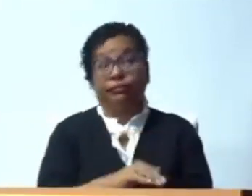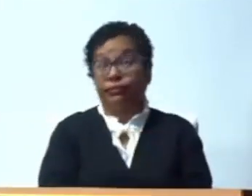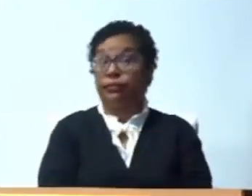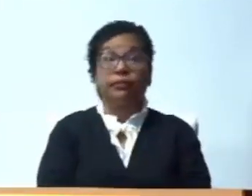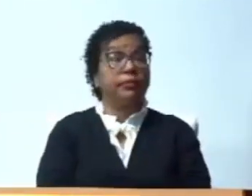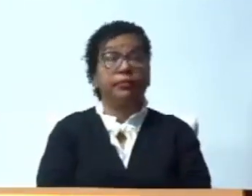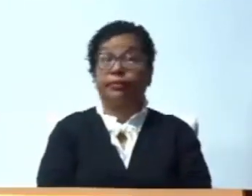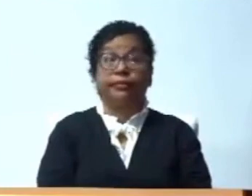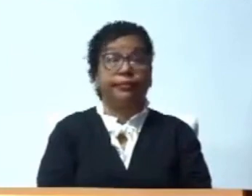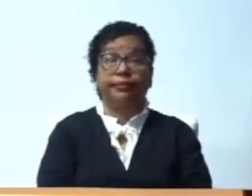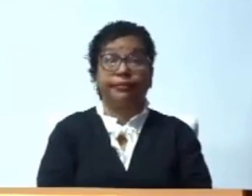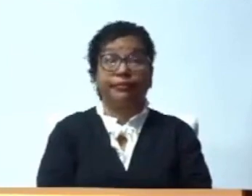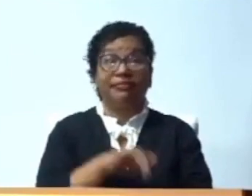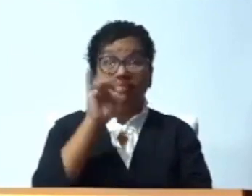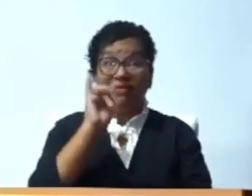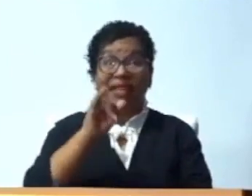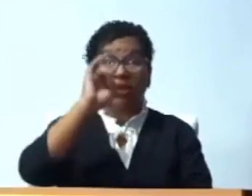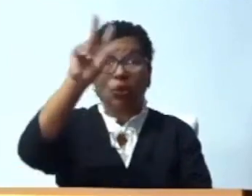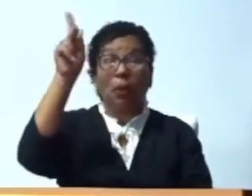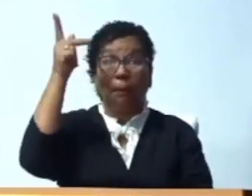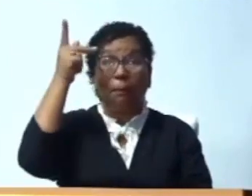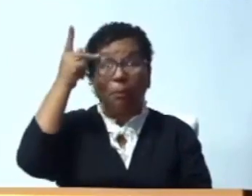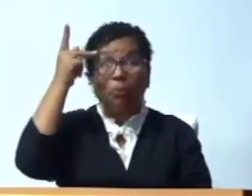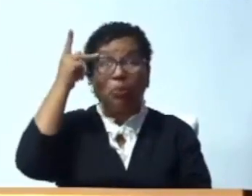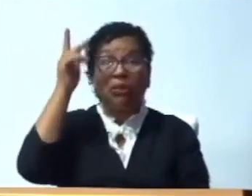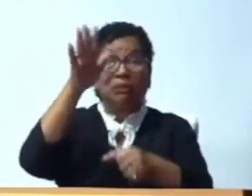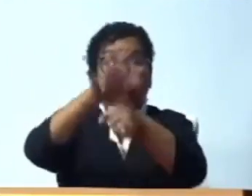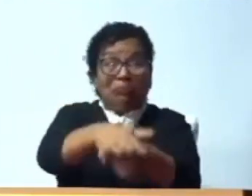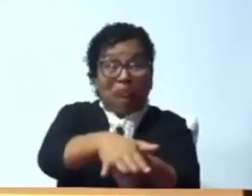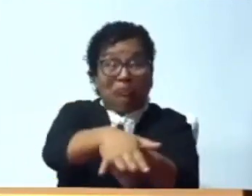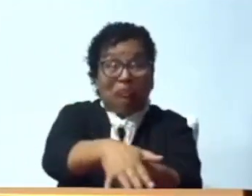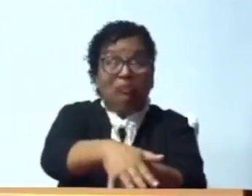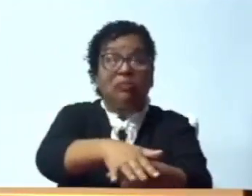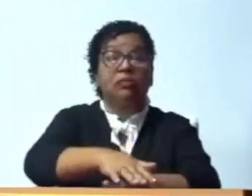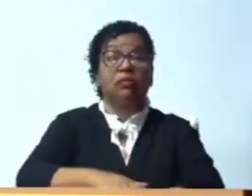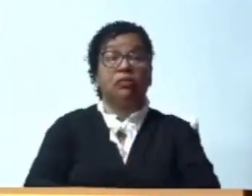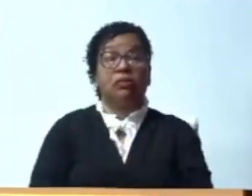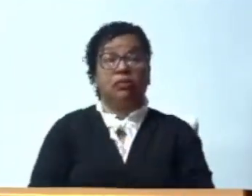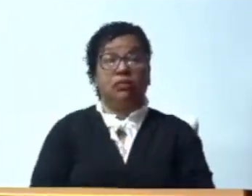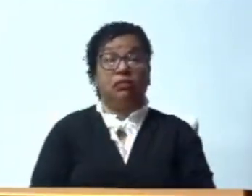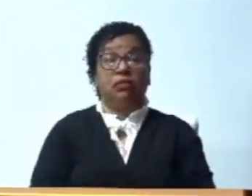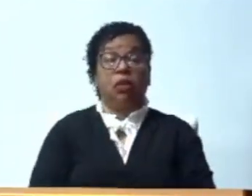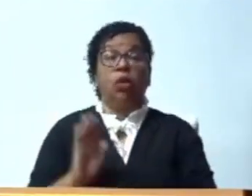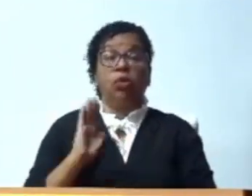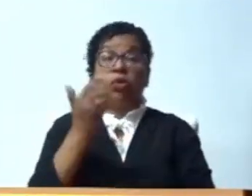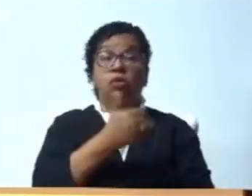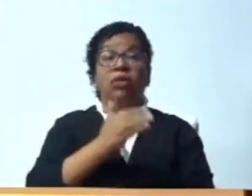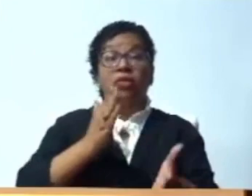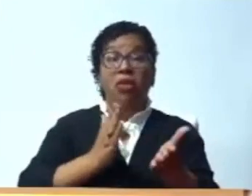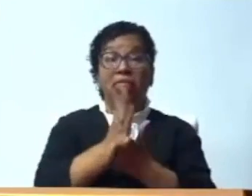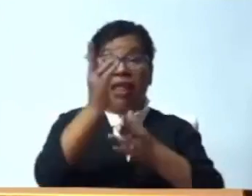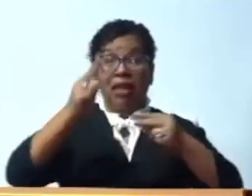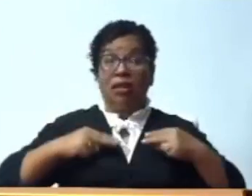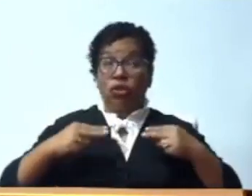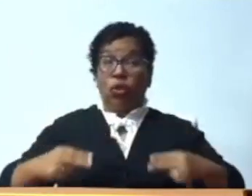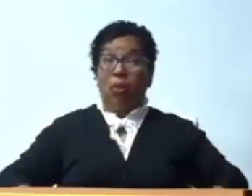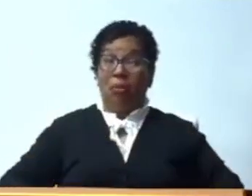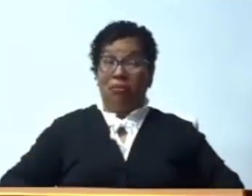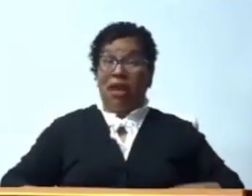que estamos presenciando no solo es una violación de los Derechos Humanos